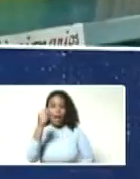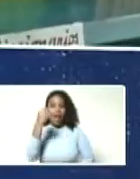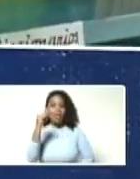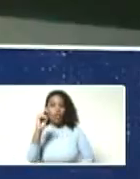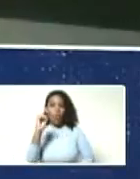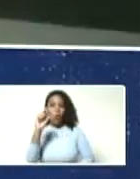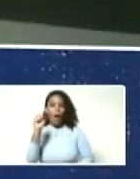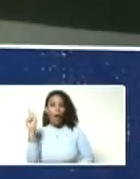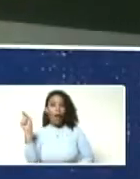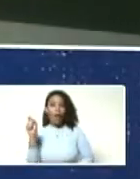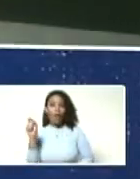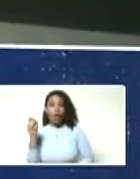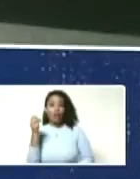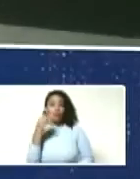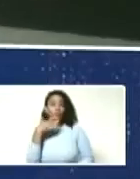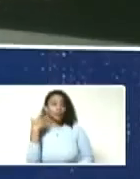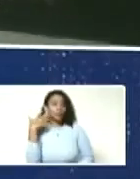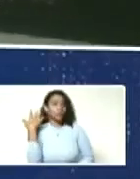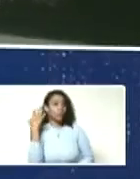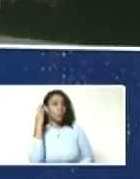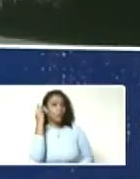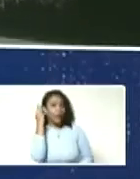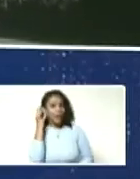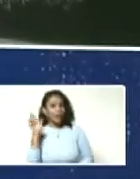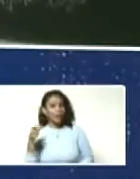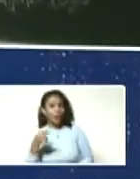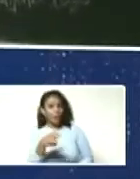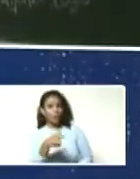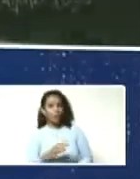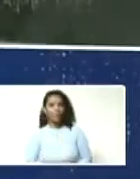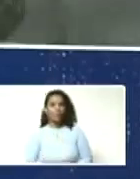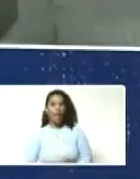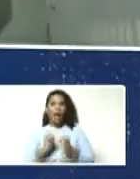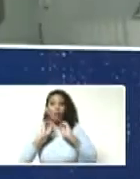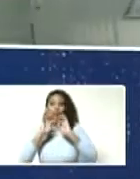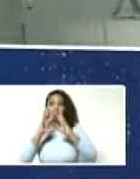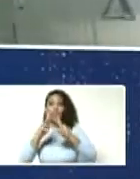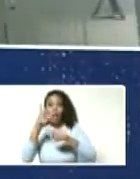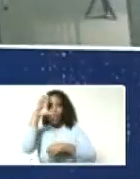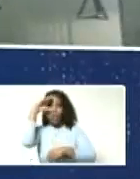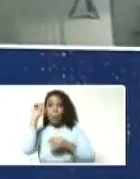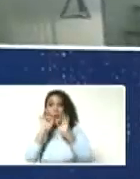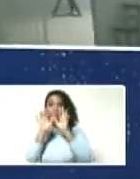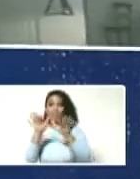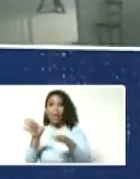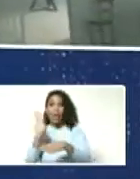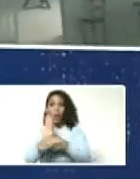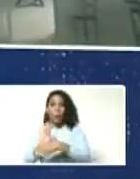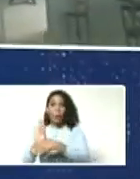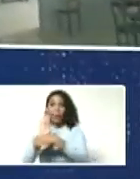ratoncita presumida. Sí, señor. Bueno, felicidades pues a los cuentacuentas, que Dios me lo bendiga y me lo cuida.